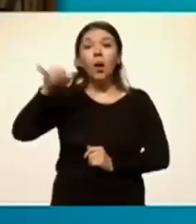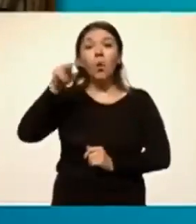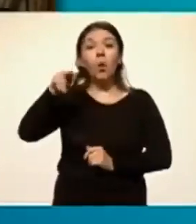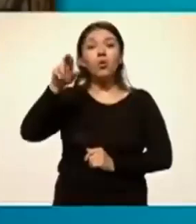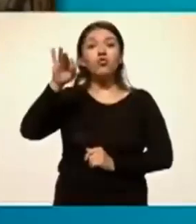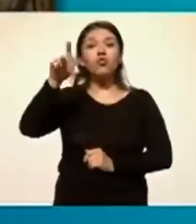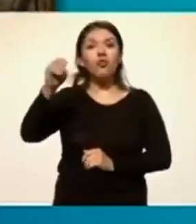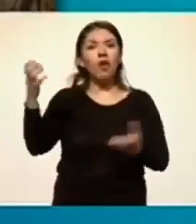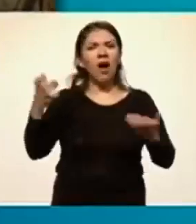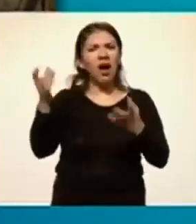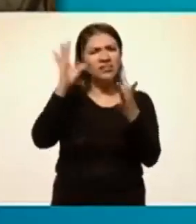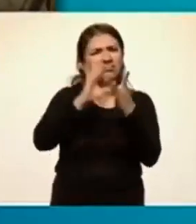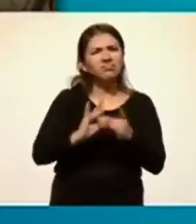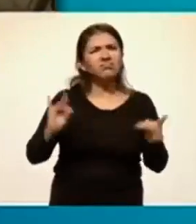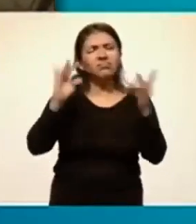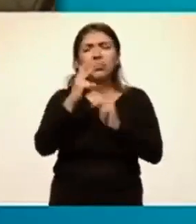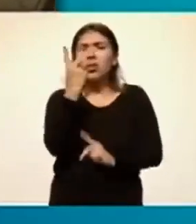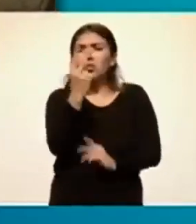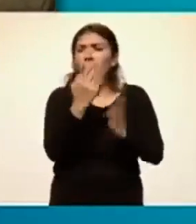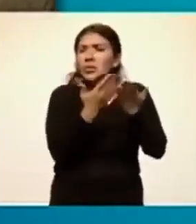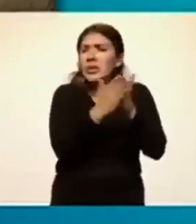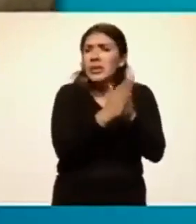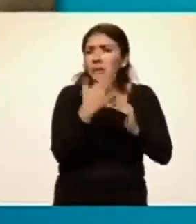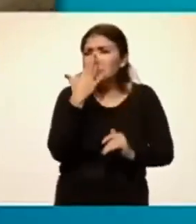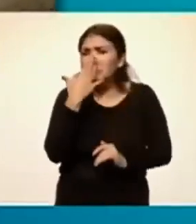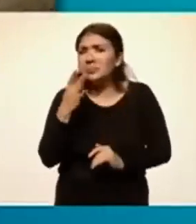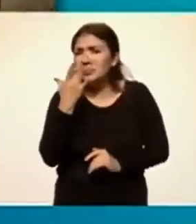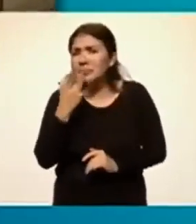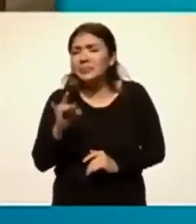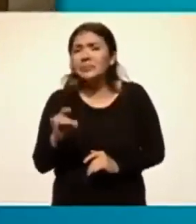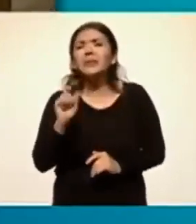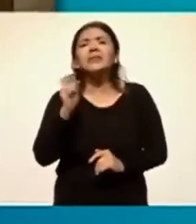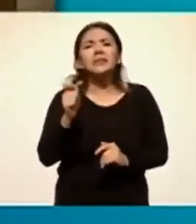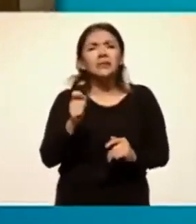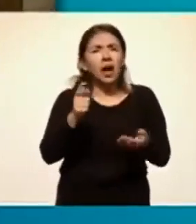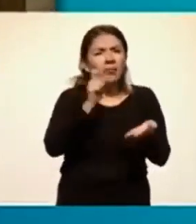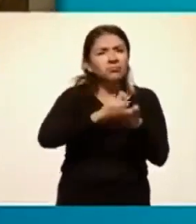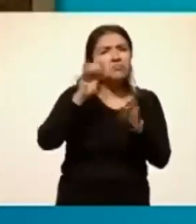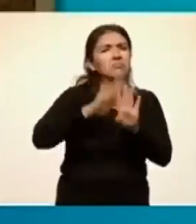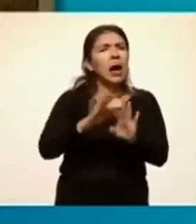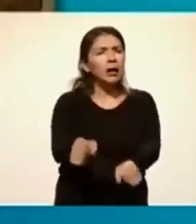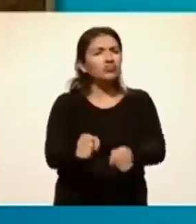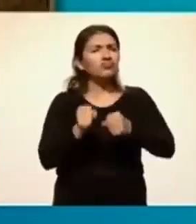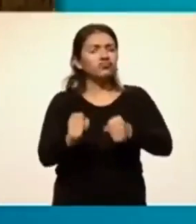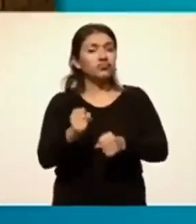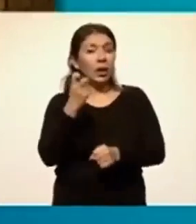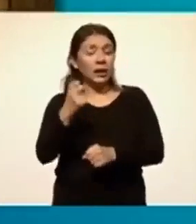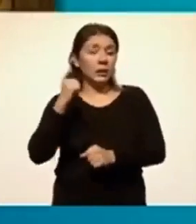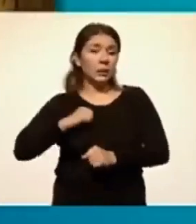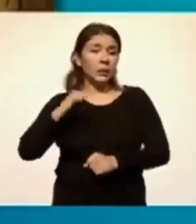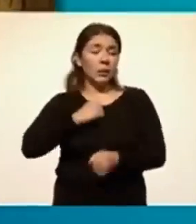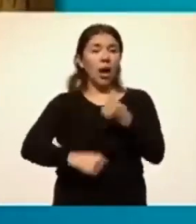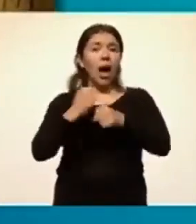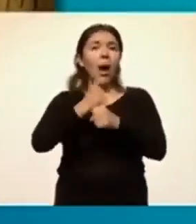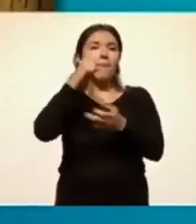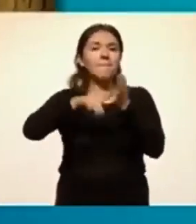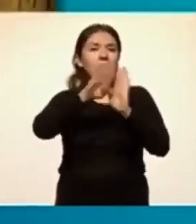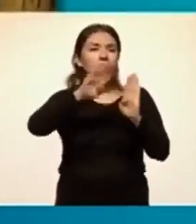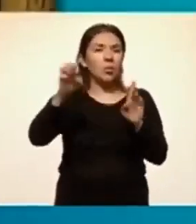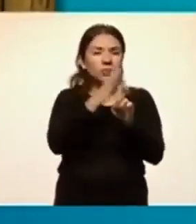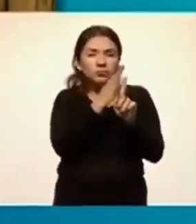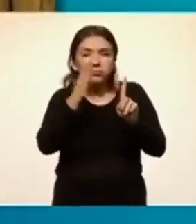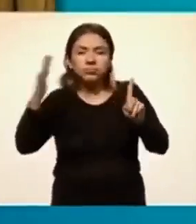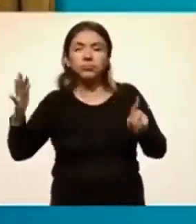logró edificar con tan solo 2 libros una de las obras más sólidas e influyentes del siglo XX.